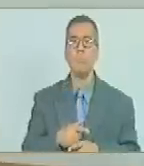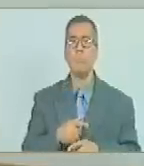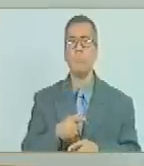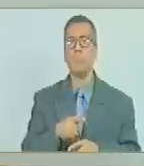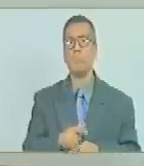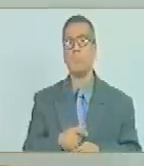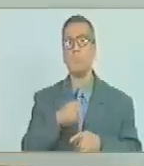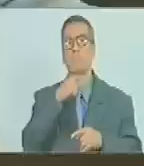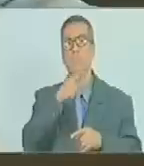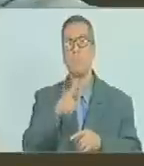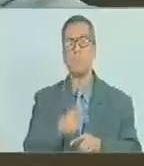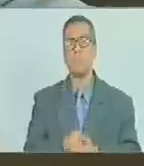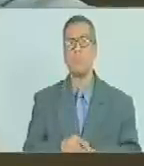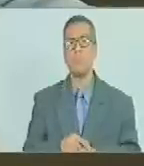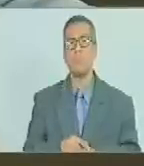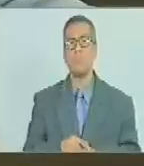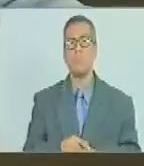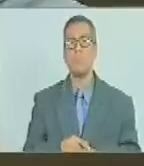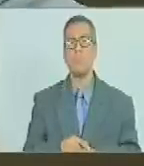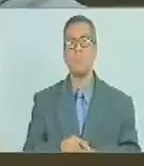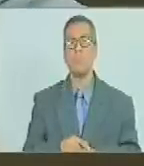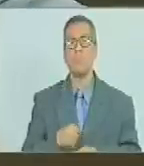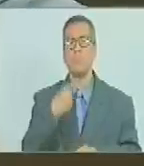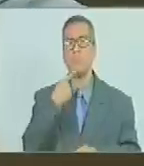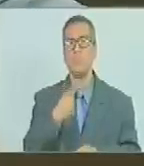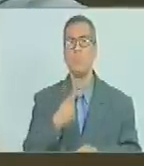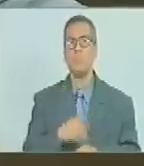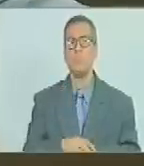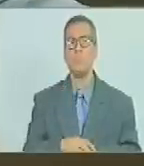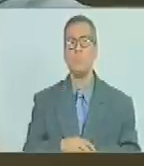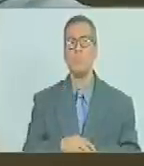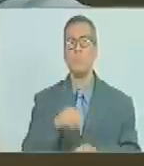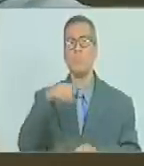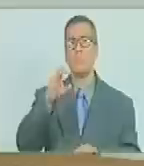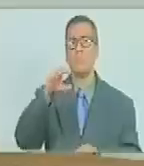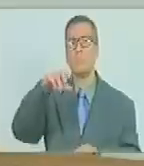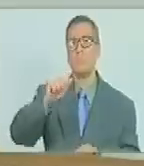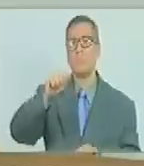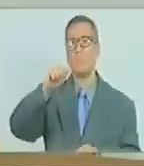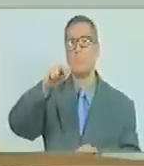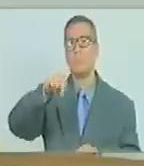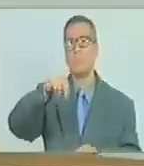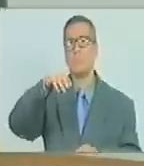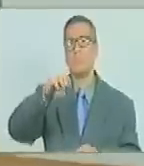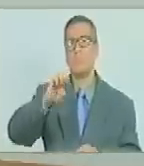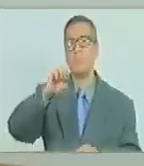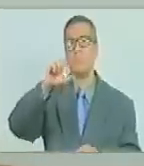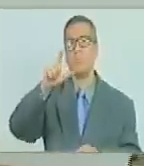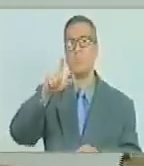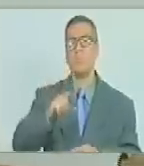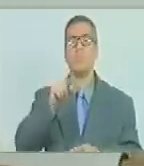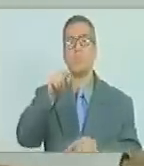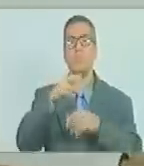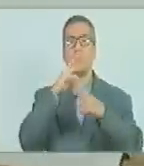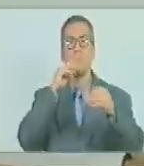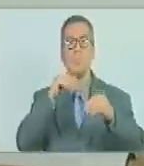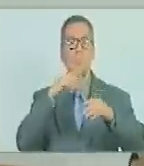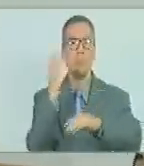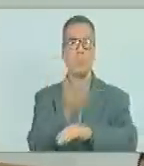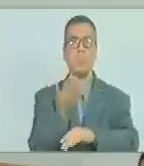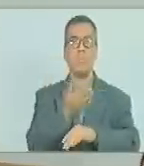una necedad. Decir que ni Díaz-Canel. Estamos hablando de una